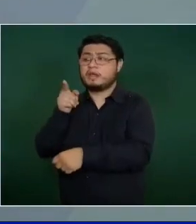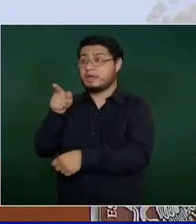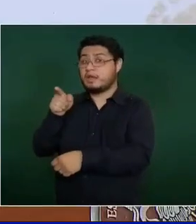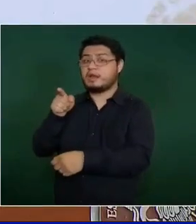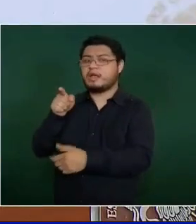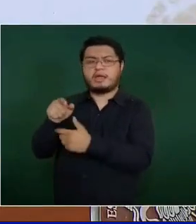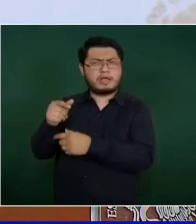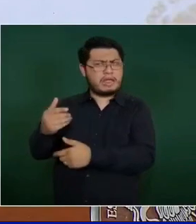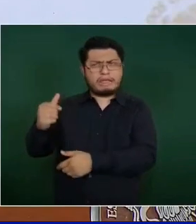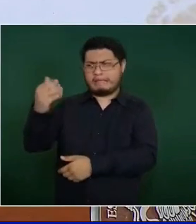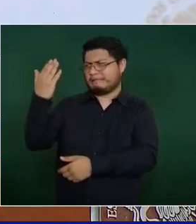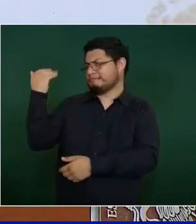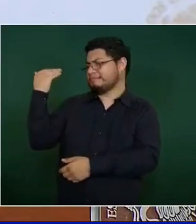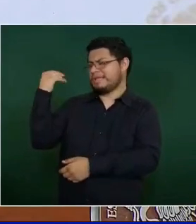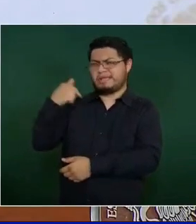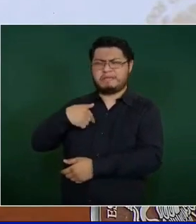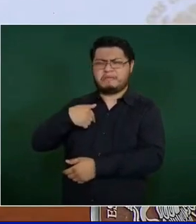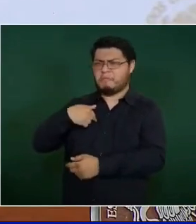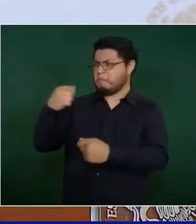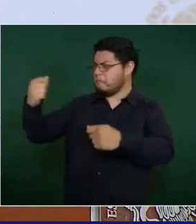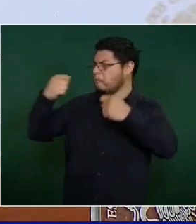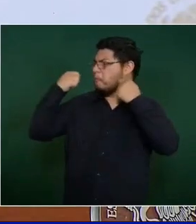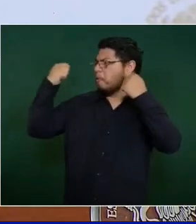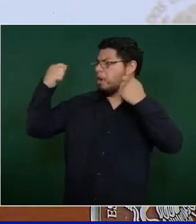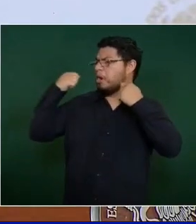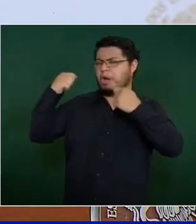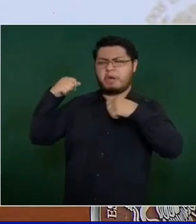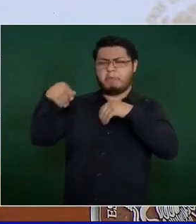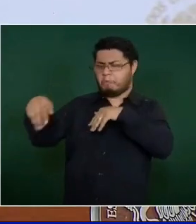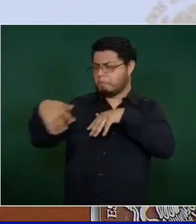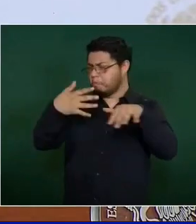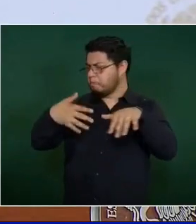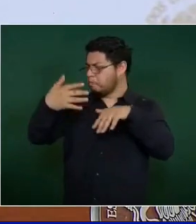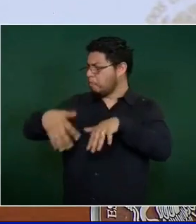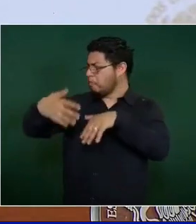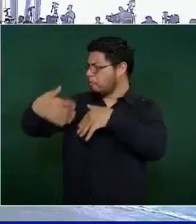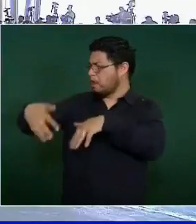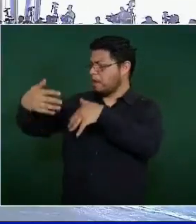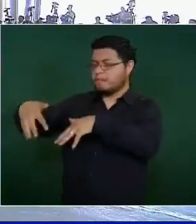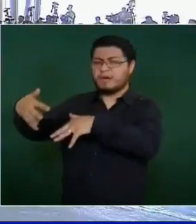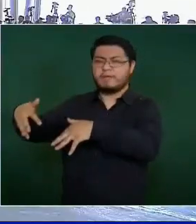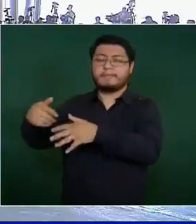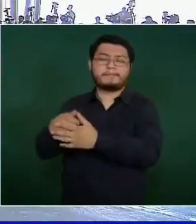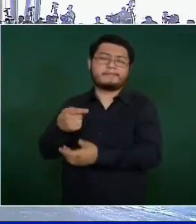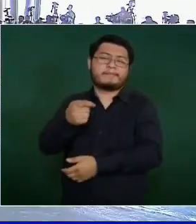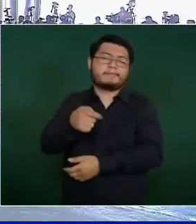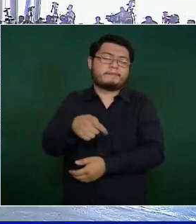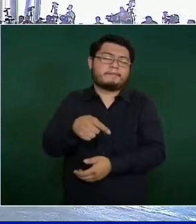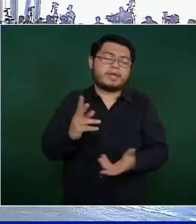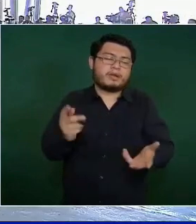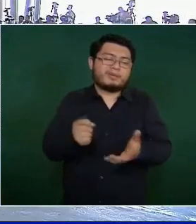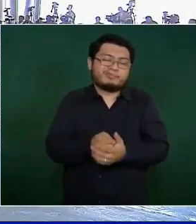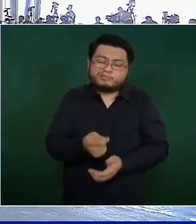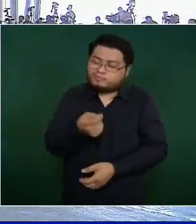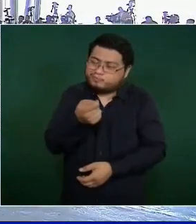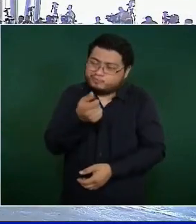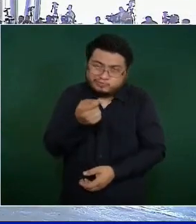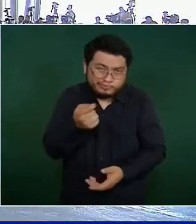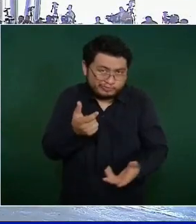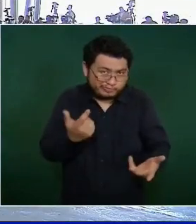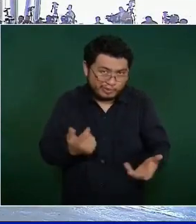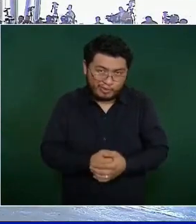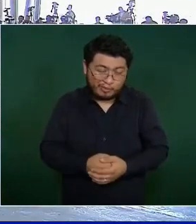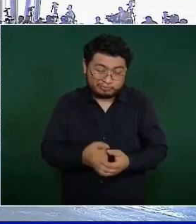revolucionario, maderista, buen periodista, pero eran muy pocos, muy